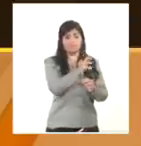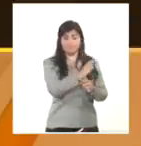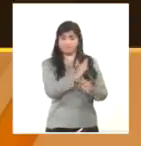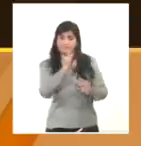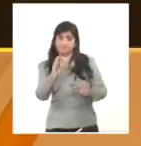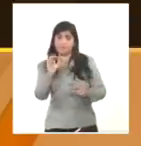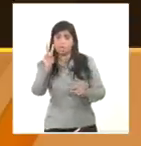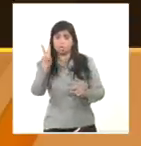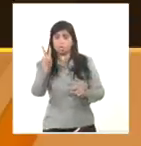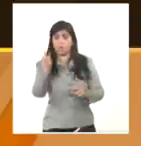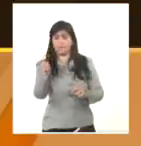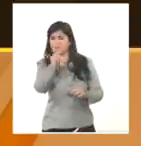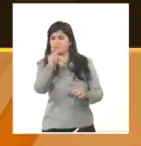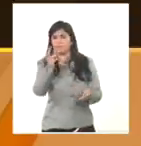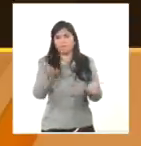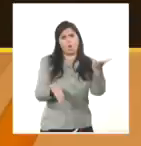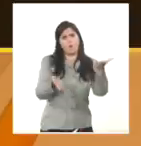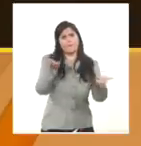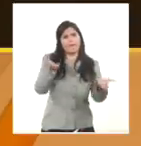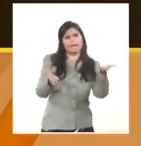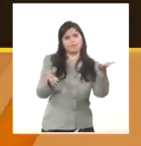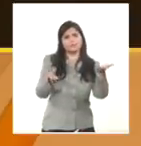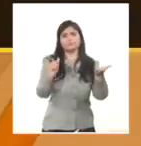año anterior, se reportan